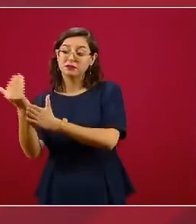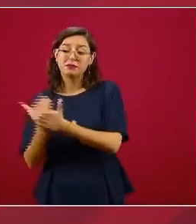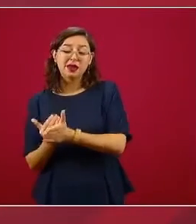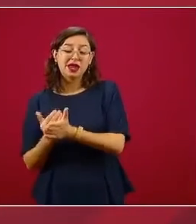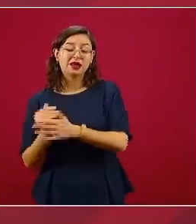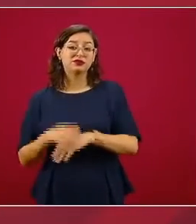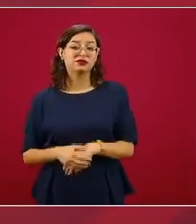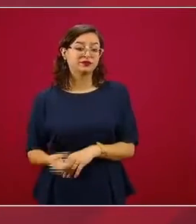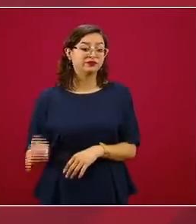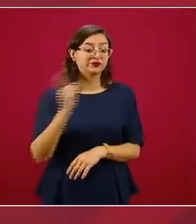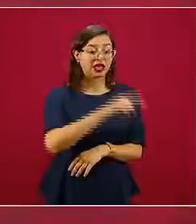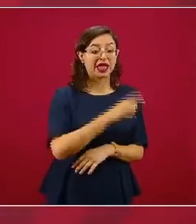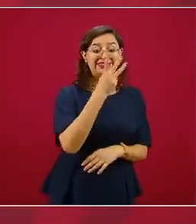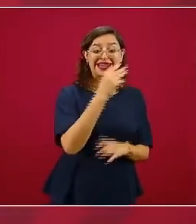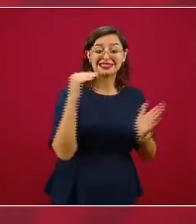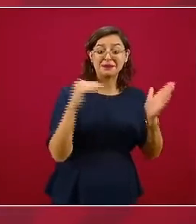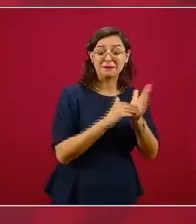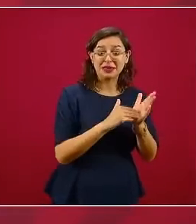Entonces, sí se puede,